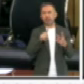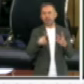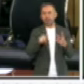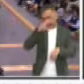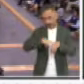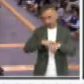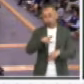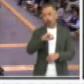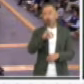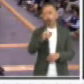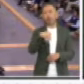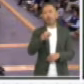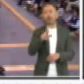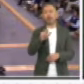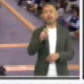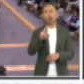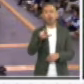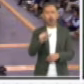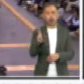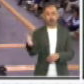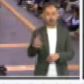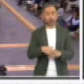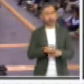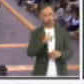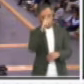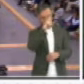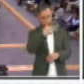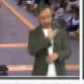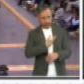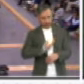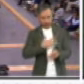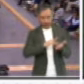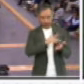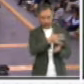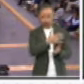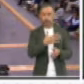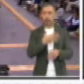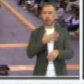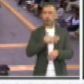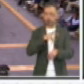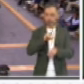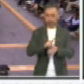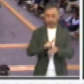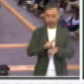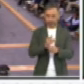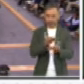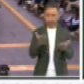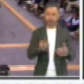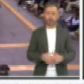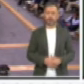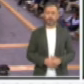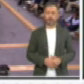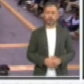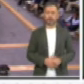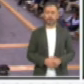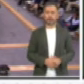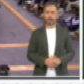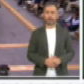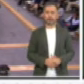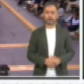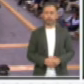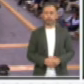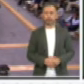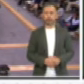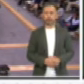era consejero yo era consejero a mí me tocó votar porque él fuera nombrado eh secretario ejecutivo Eso fue